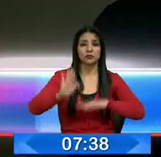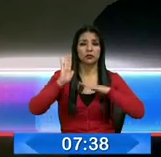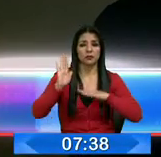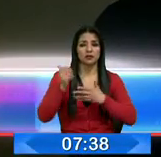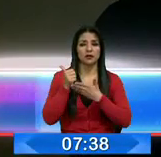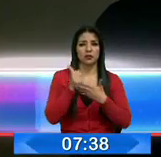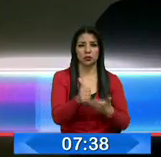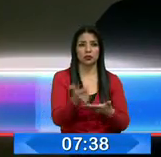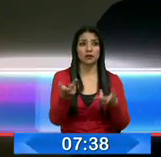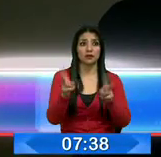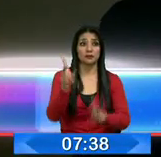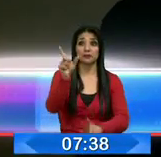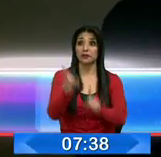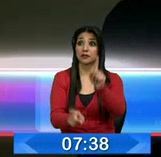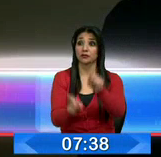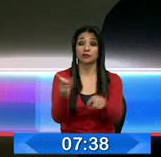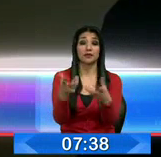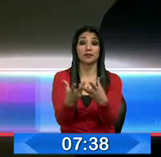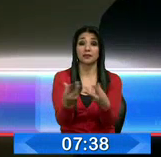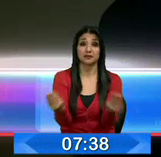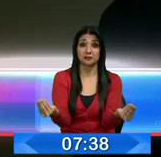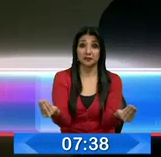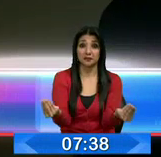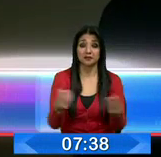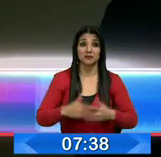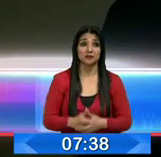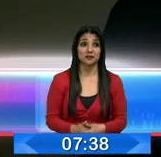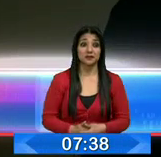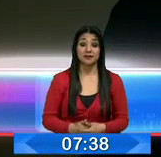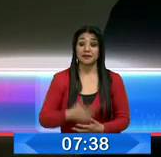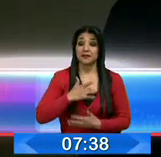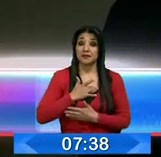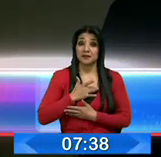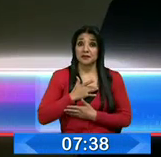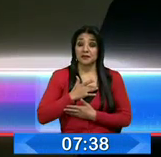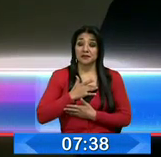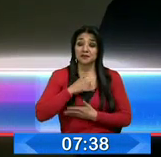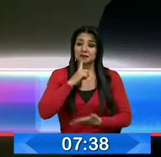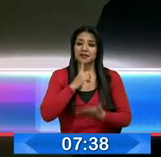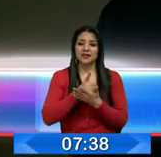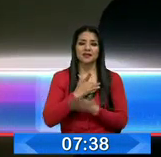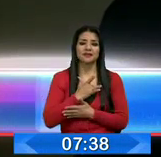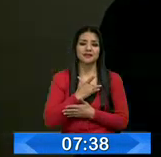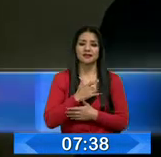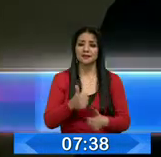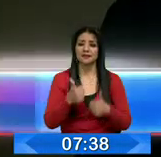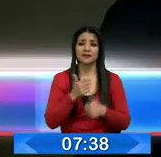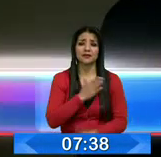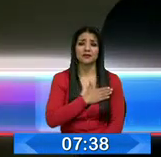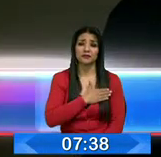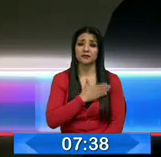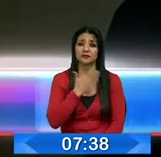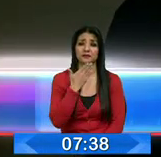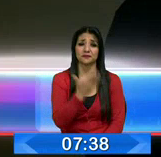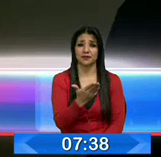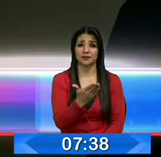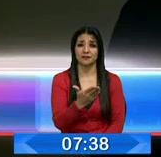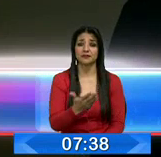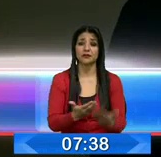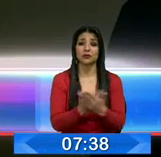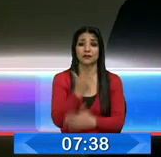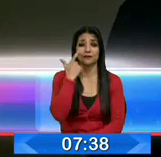sino también a los desaparecidos. Y eso, la verdad es que yo sí que estoy confiado porque